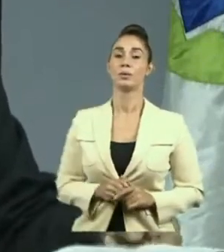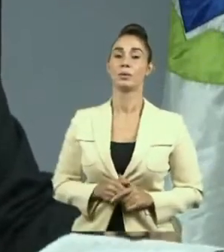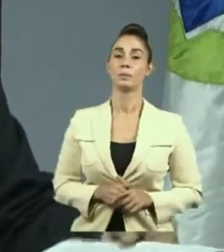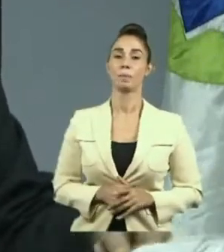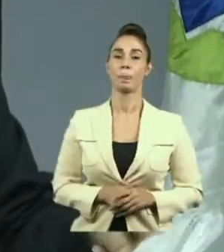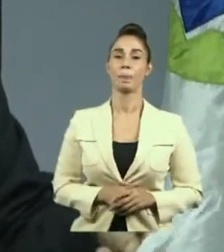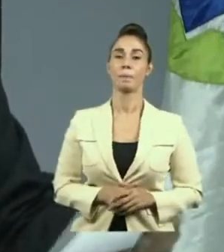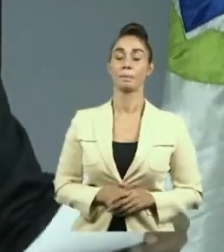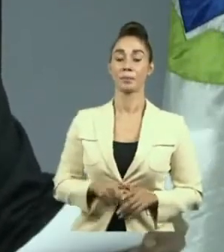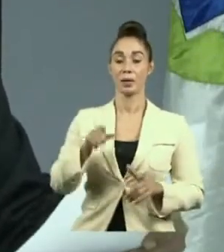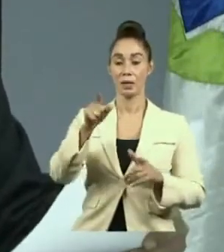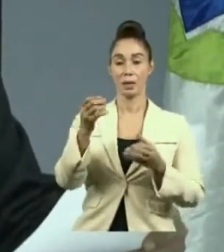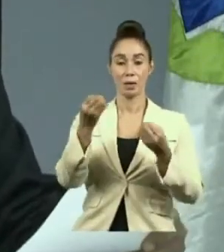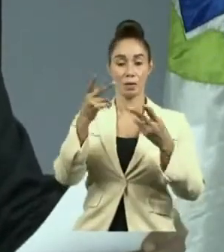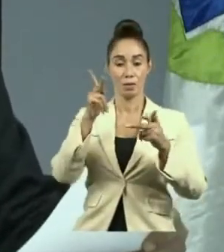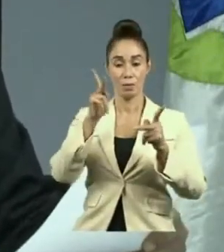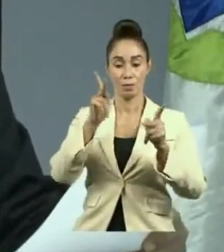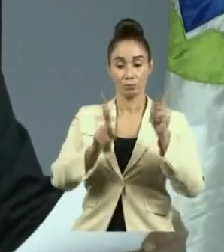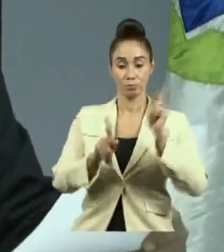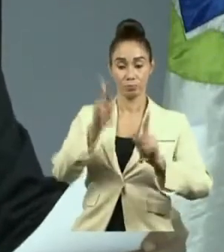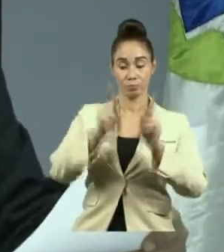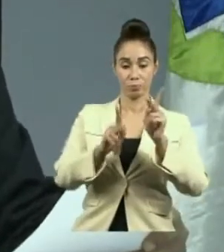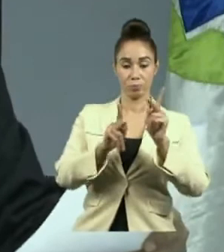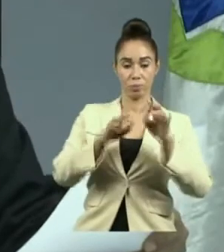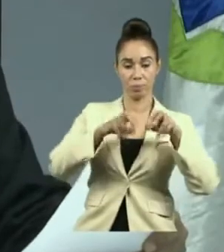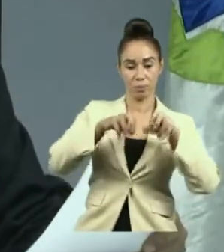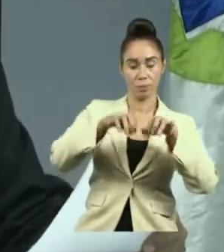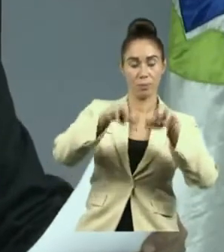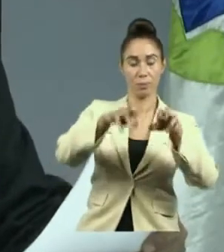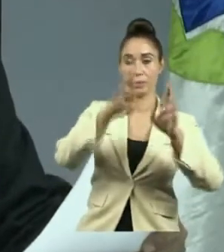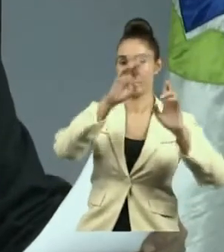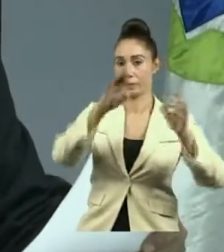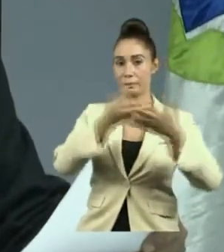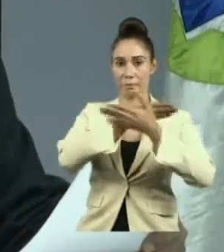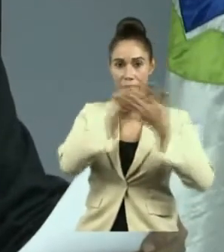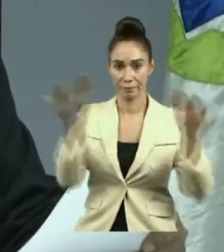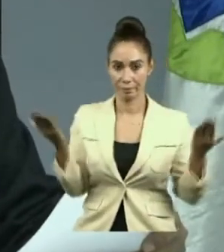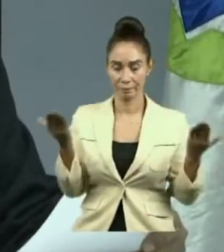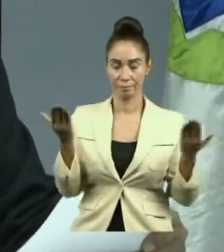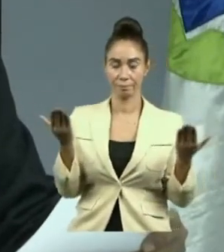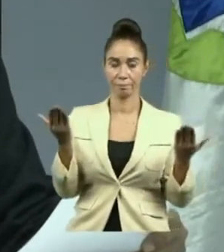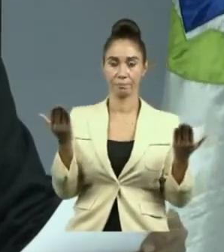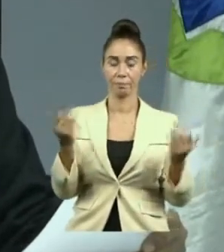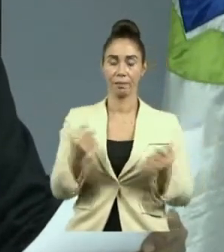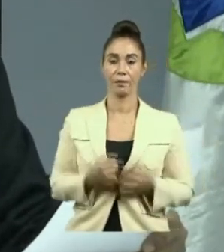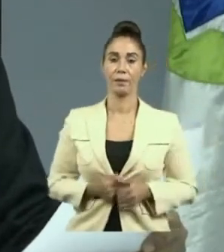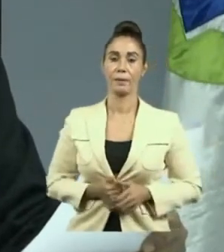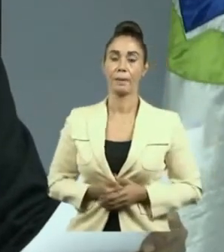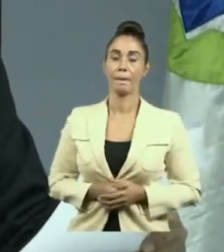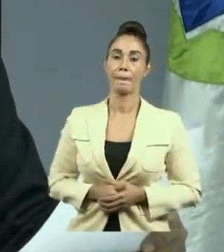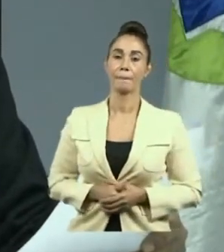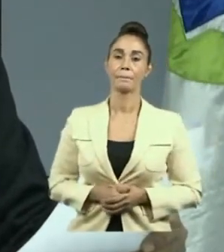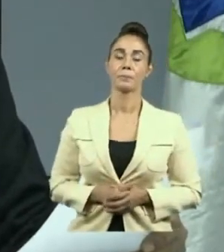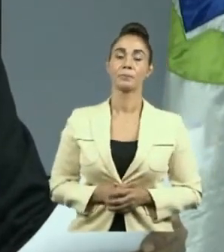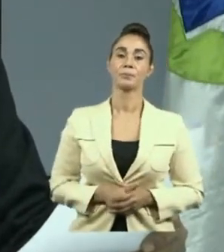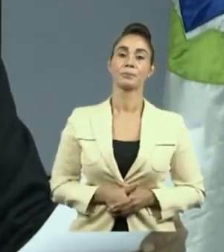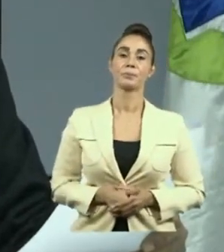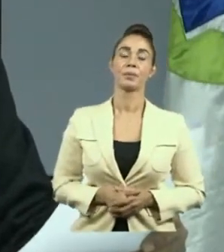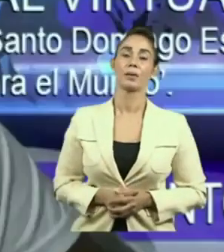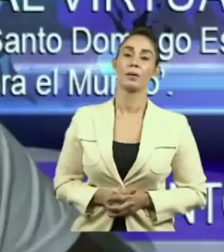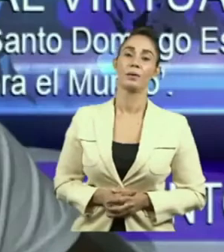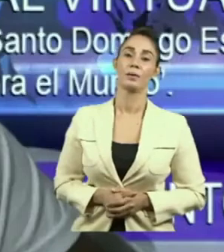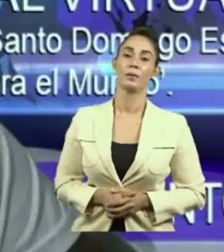activa en ese en ese sentido no se respetan esas medidas que se han indicado ni los protocolos